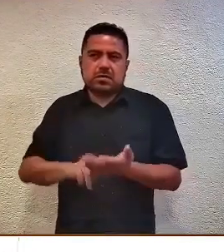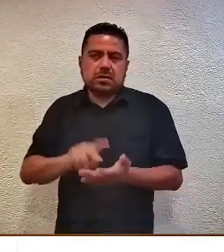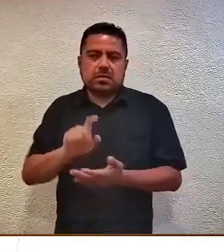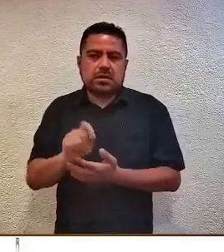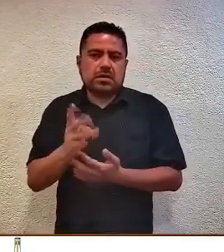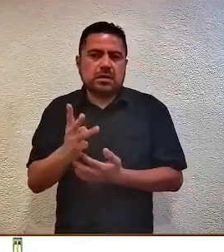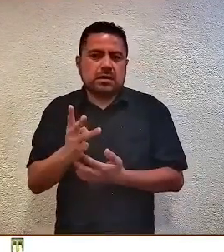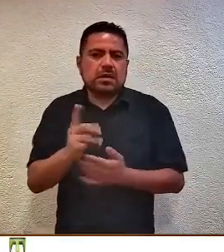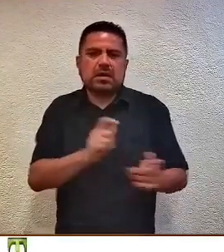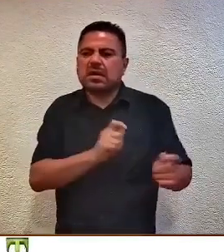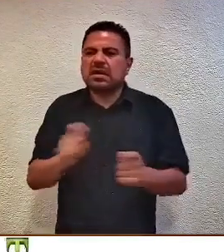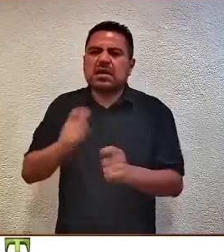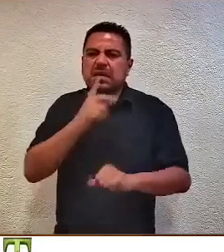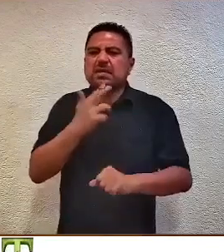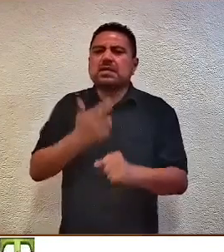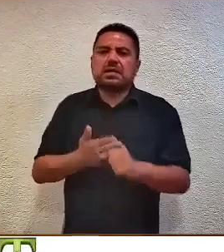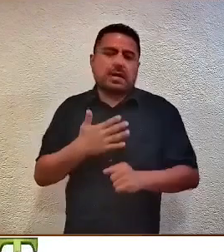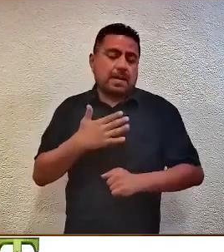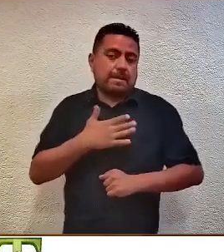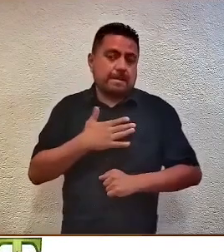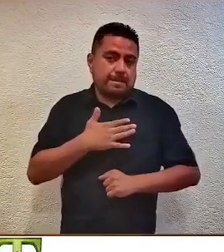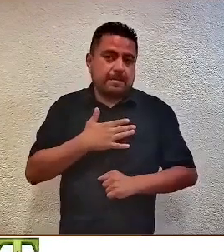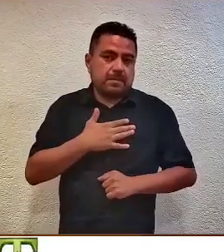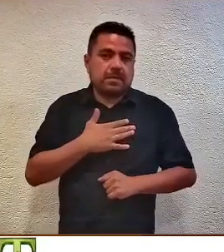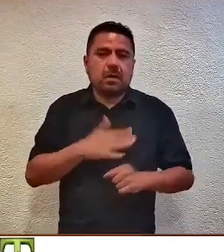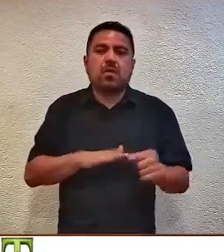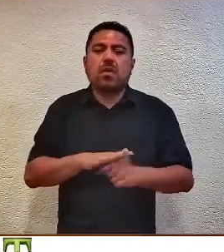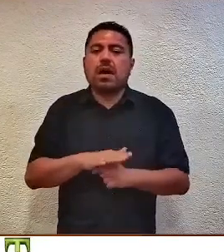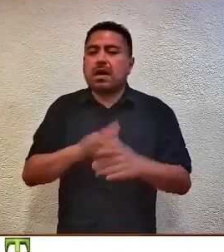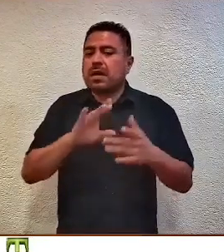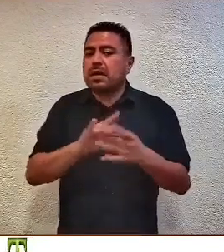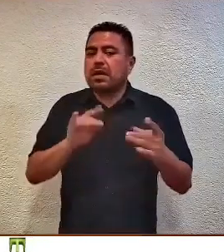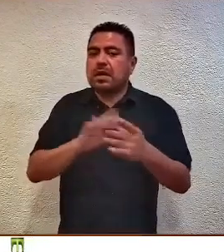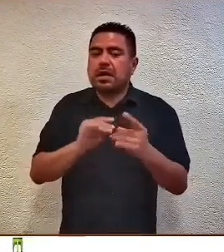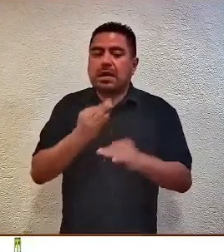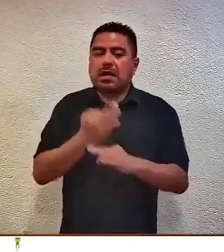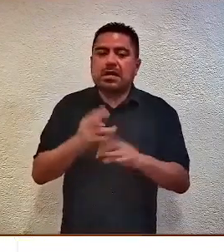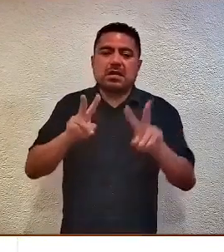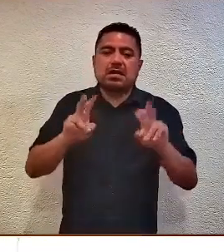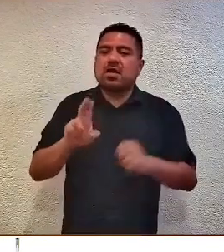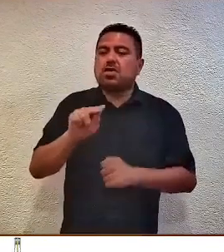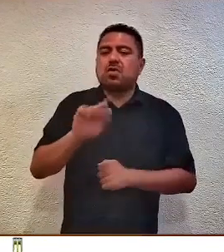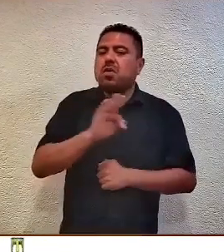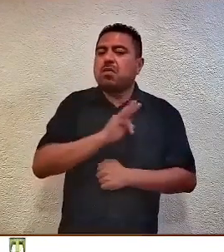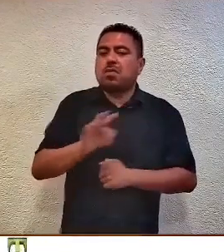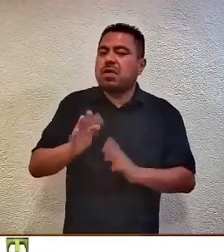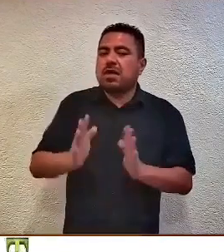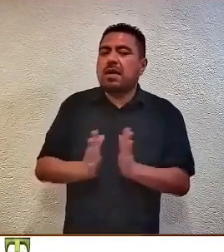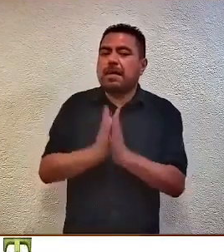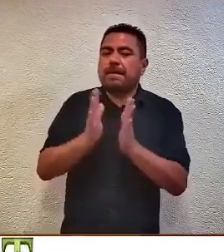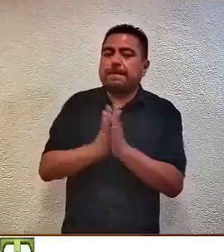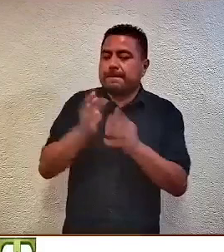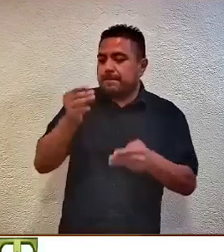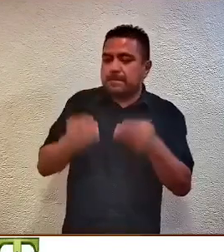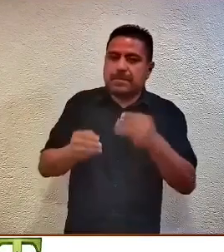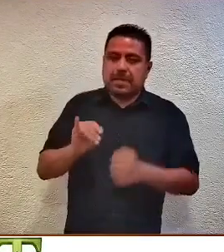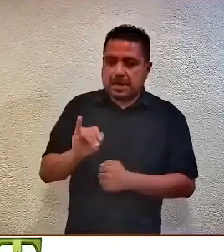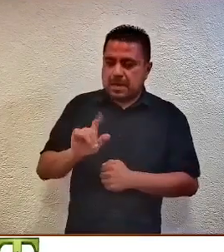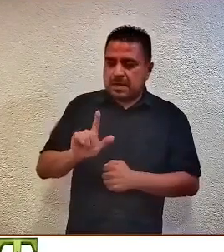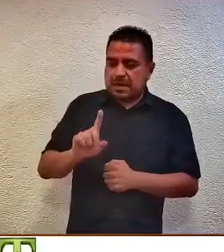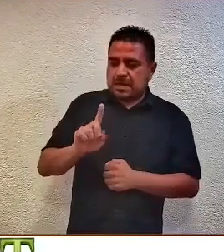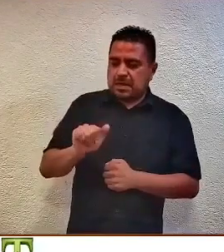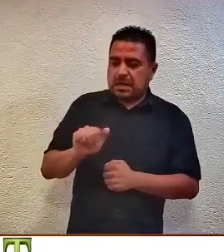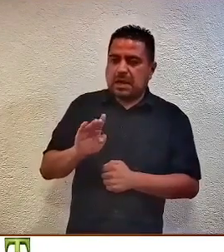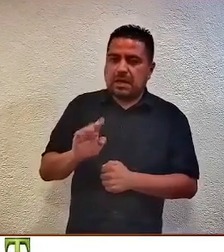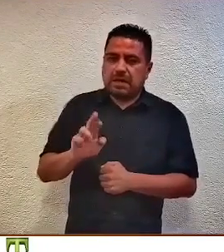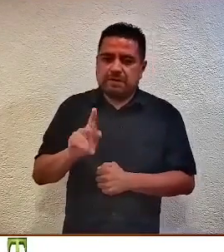TEE/LCI/014/2023 que fue turnado a la ponencia a mi cargo, aclarando que en el presente asunto no puede participar la magistrada Hilda Rosa Delgado